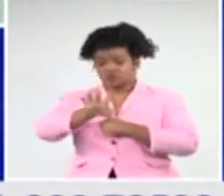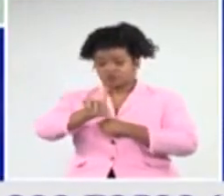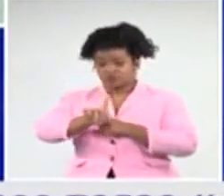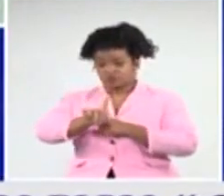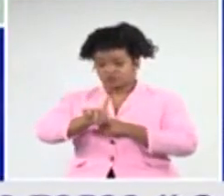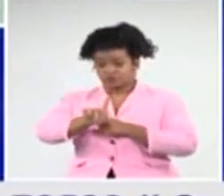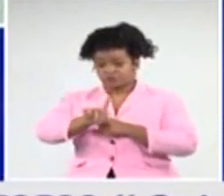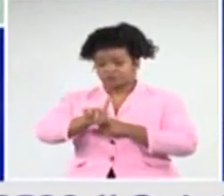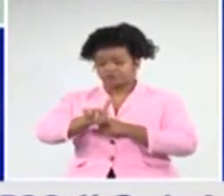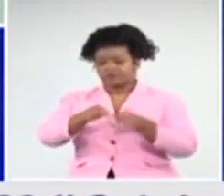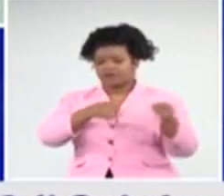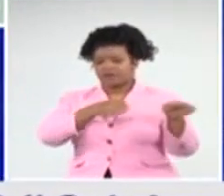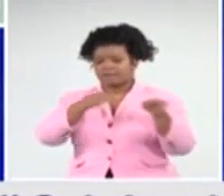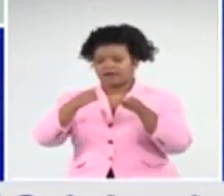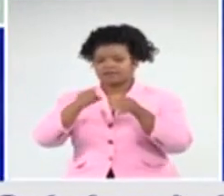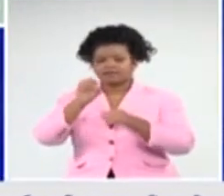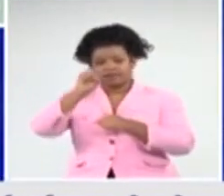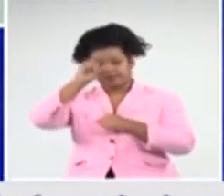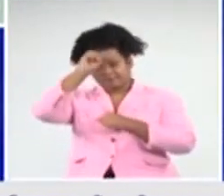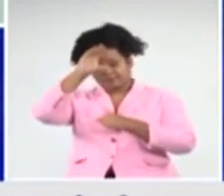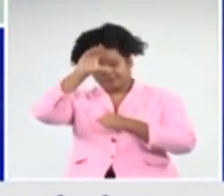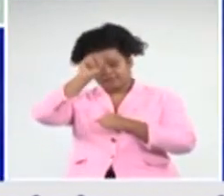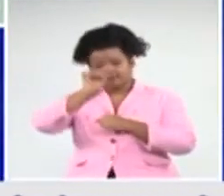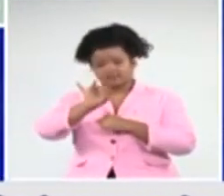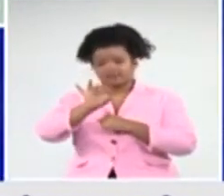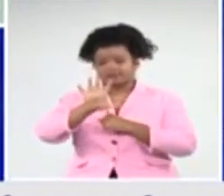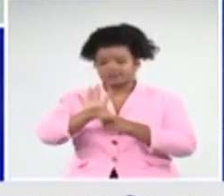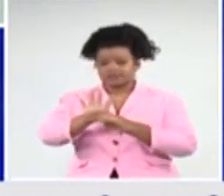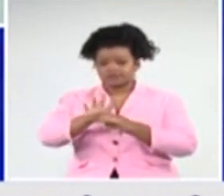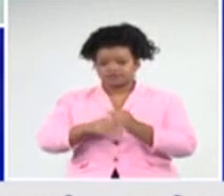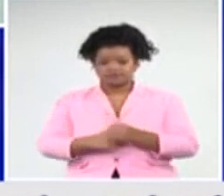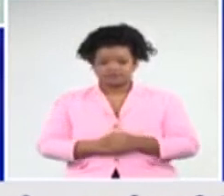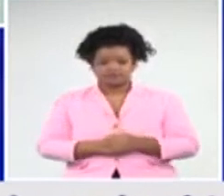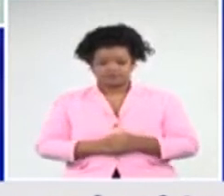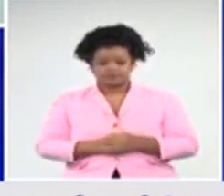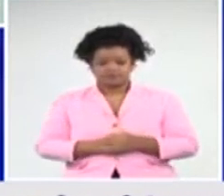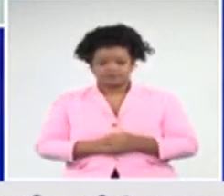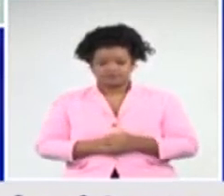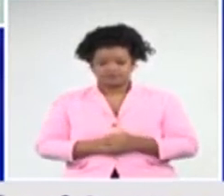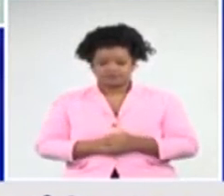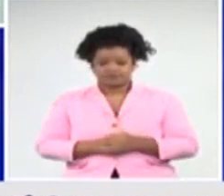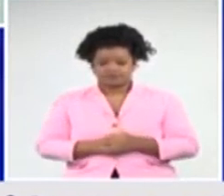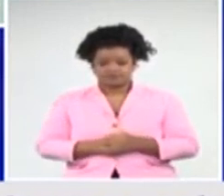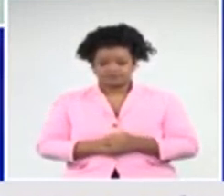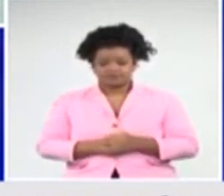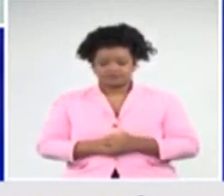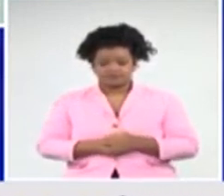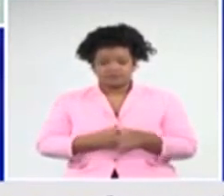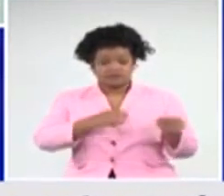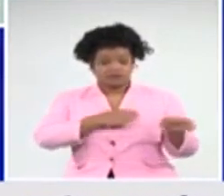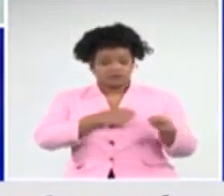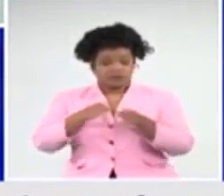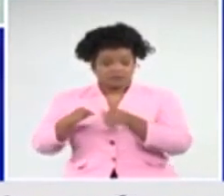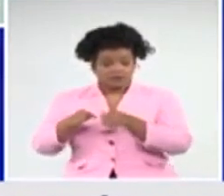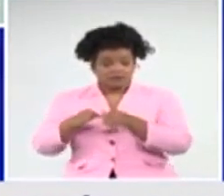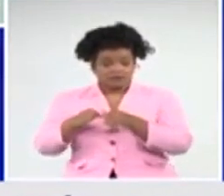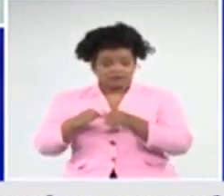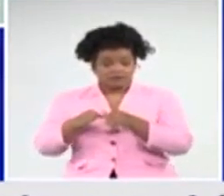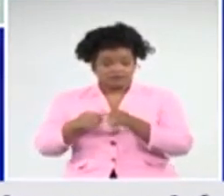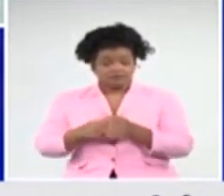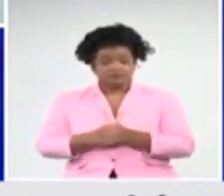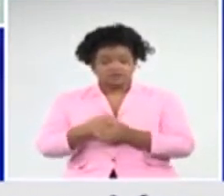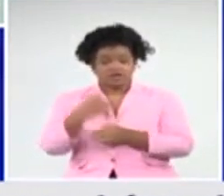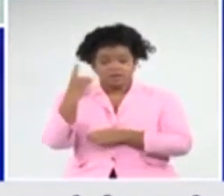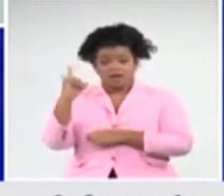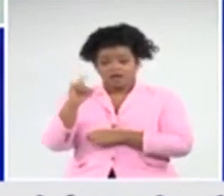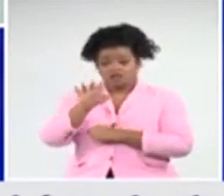de Matambre 75. No obstante, se diagnostican casos en Los Palacios 53,